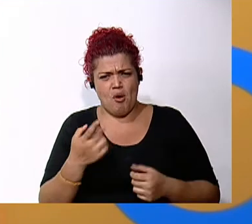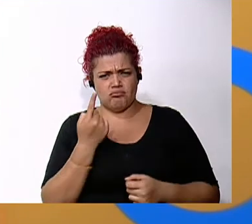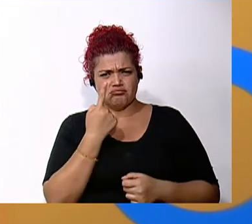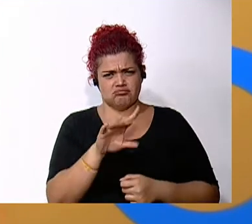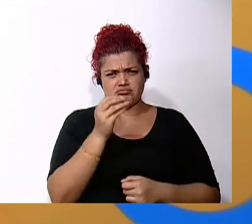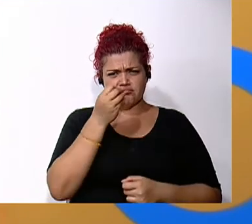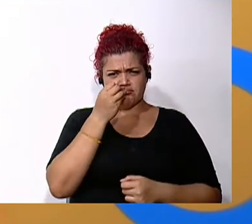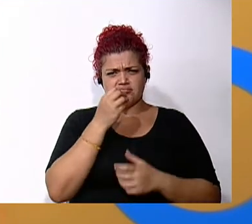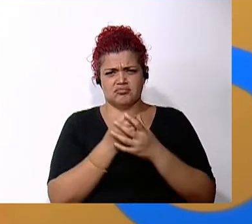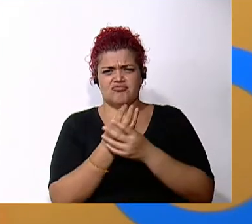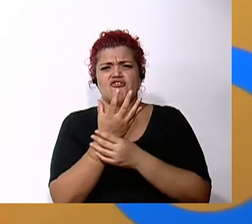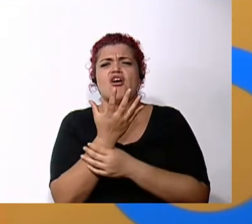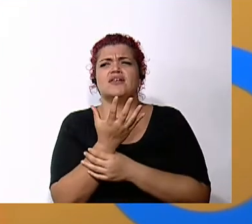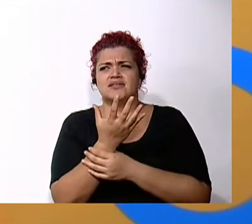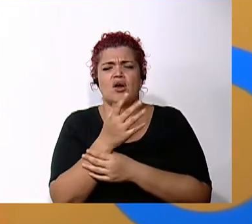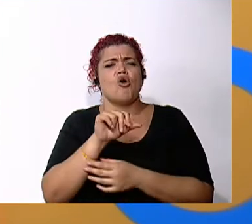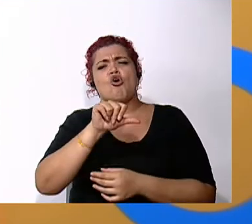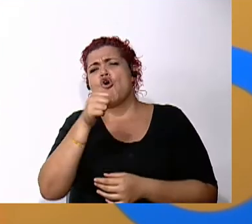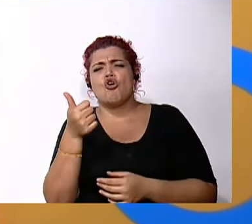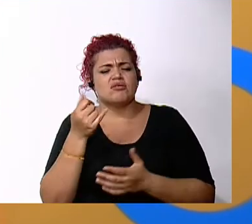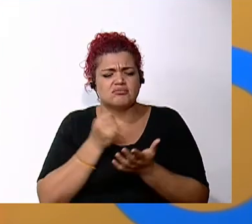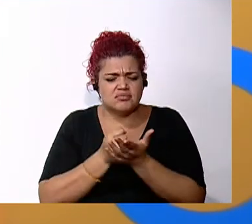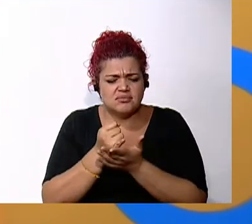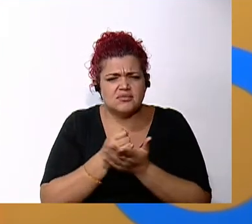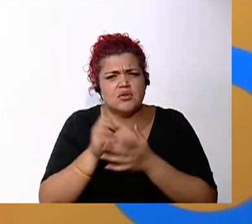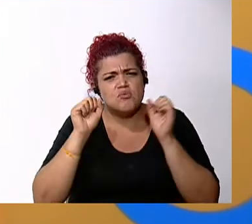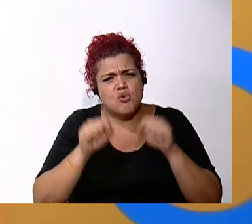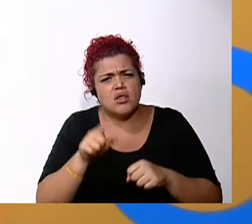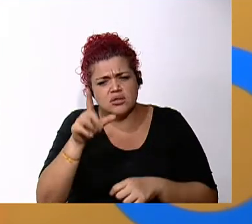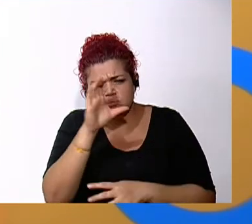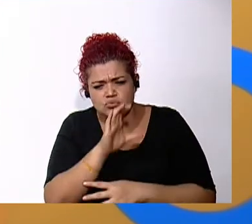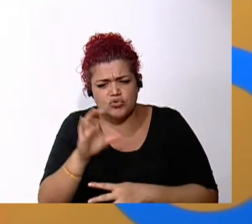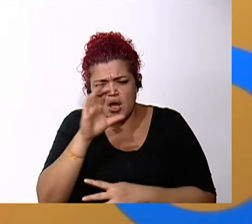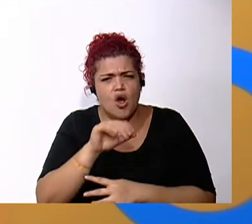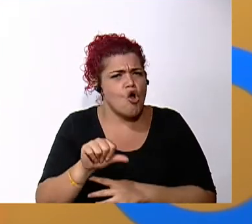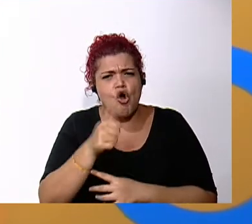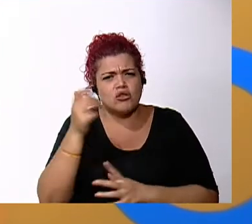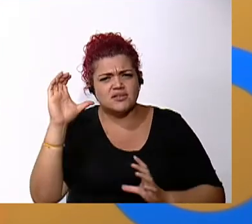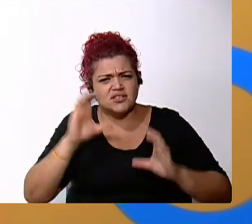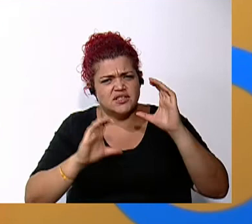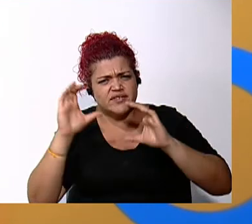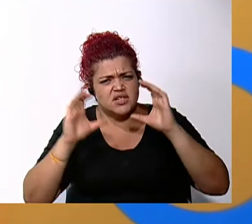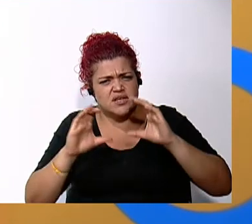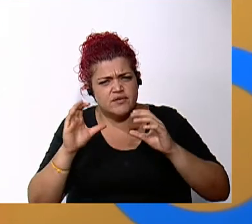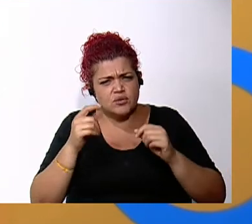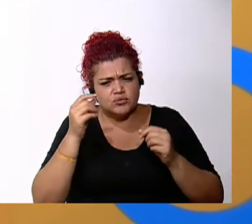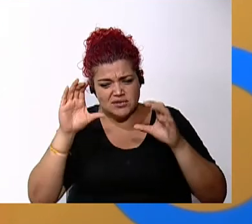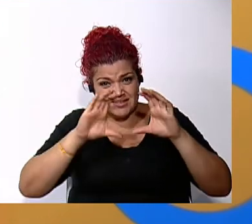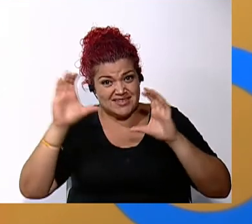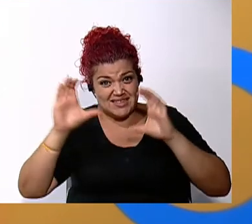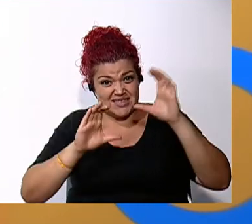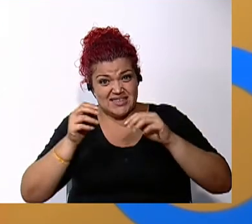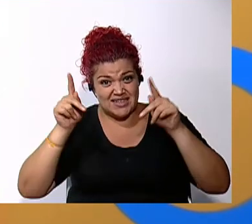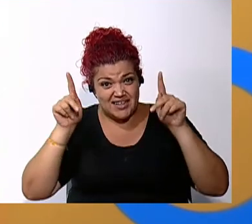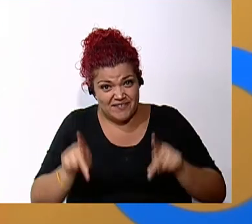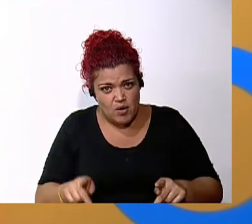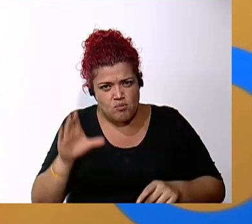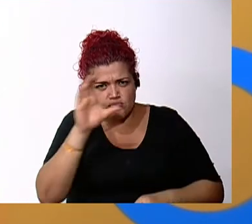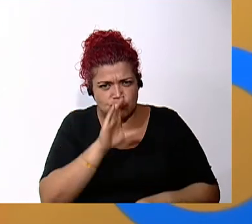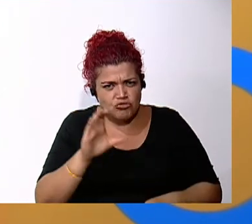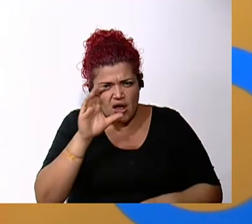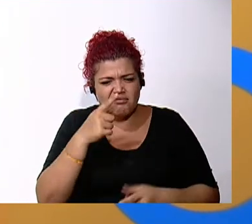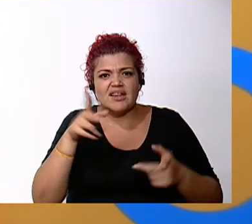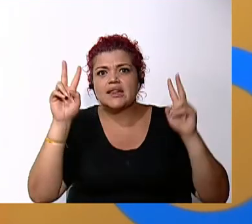otras investigaciones podrían buscar? ¿Qué otros científicos han hablado sobre este tema? Muy bien, ahora